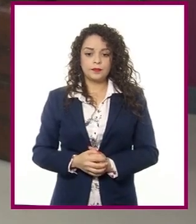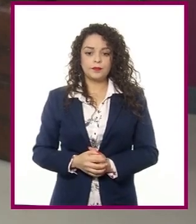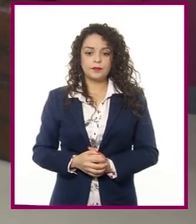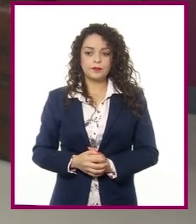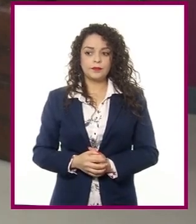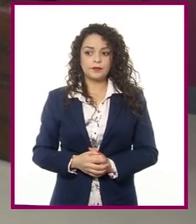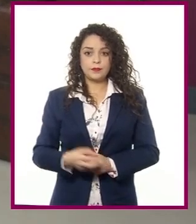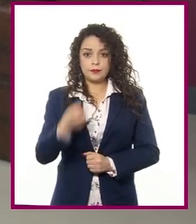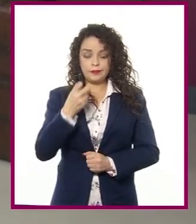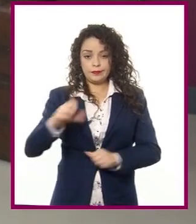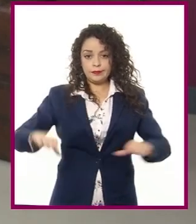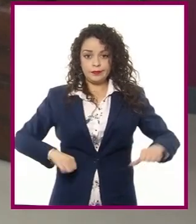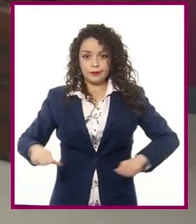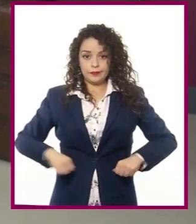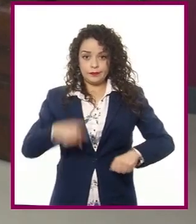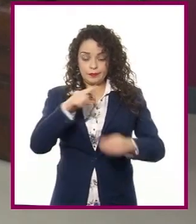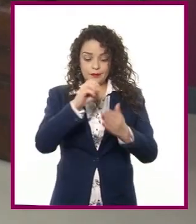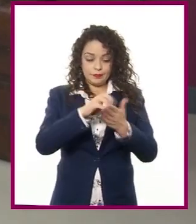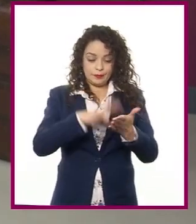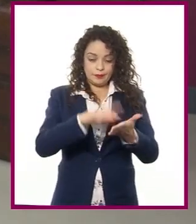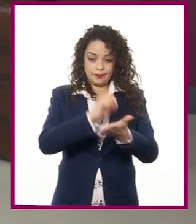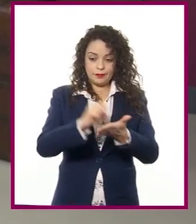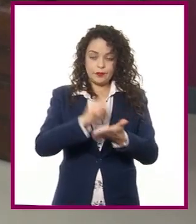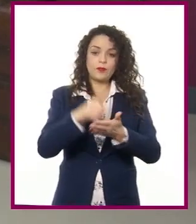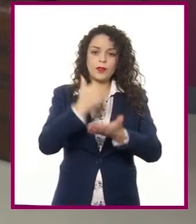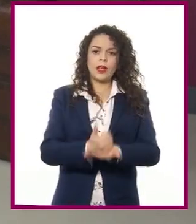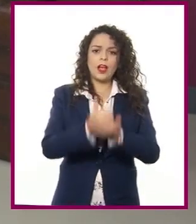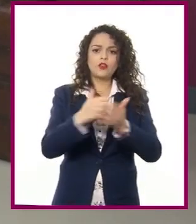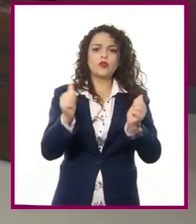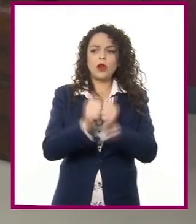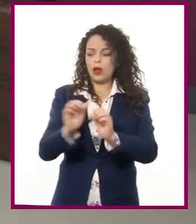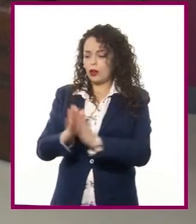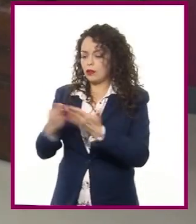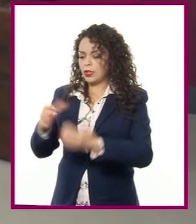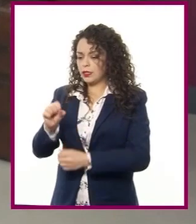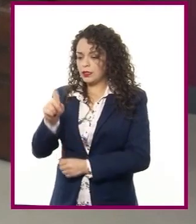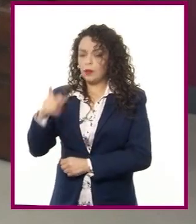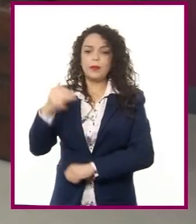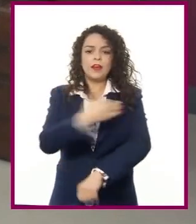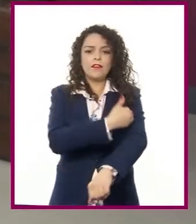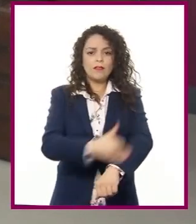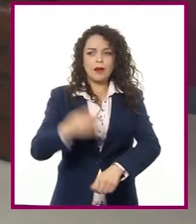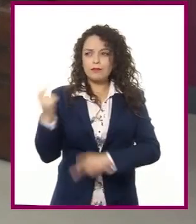Para resolver el reto de la sesión, no duden en apoyarse en su libro de texto y en sus familiares.